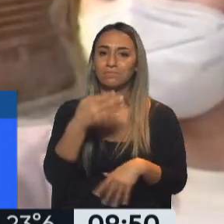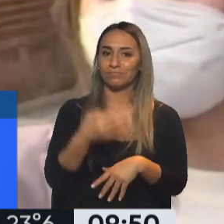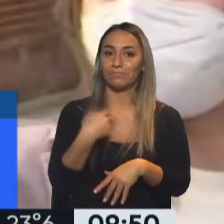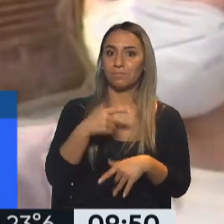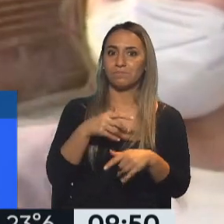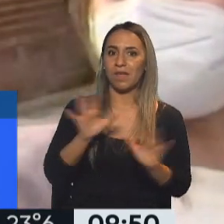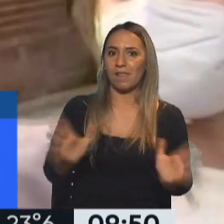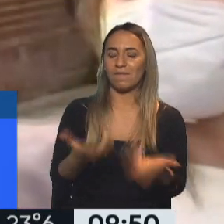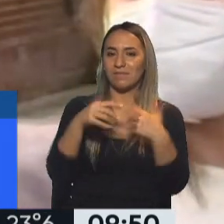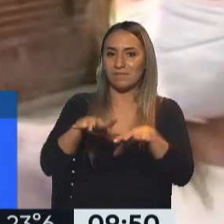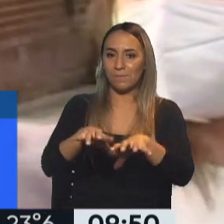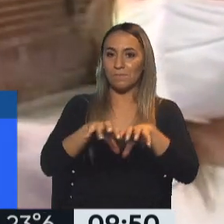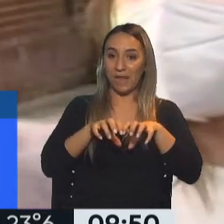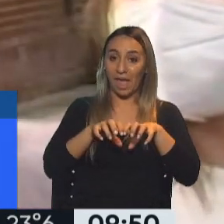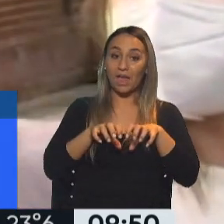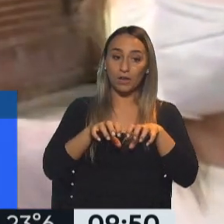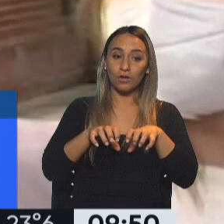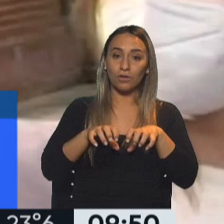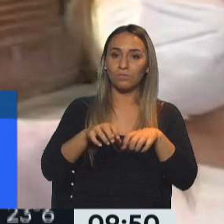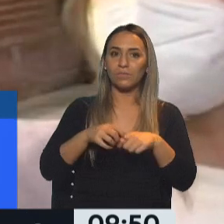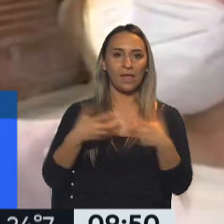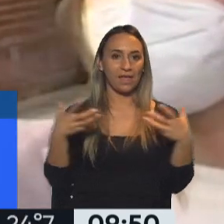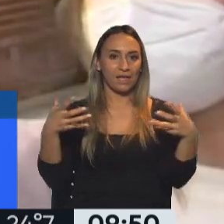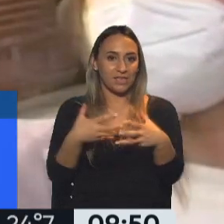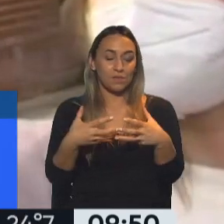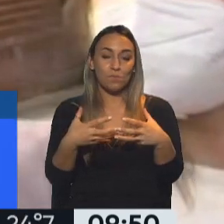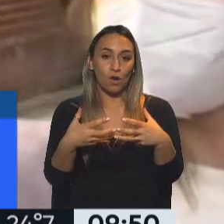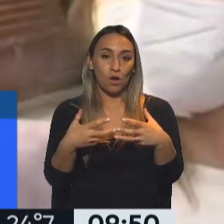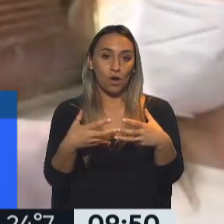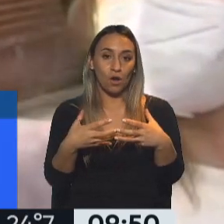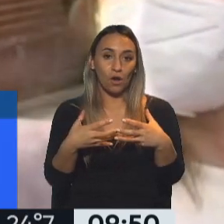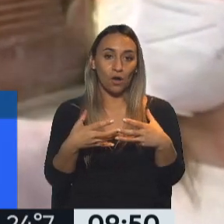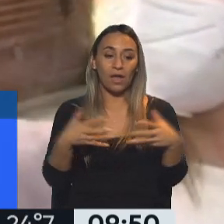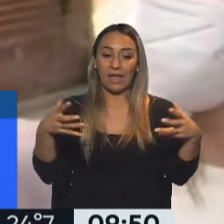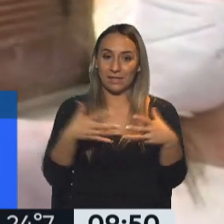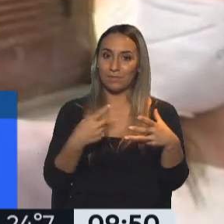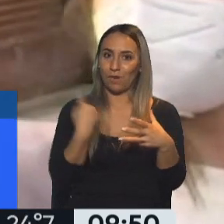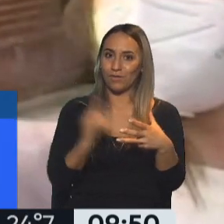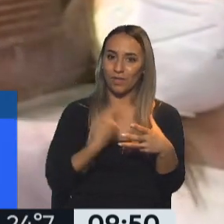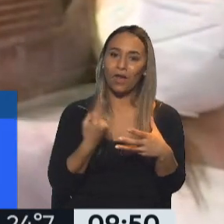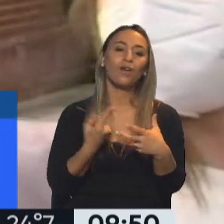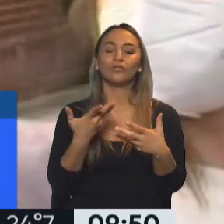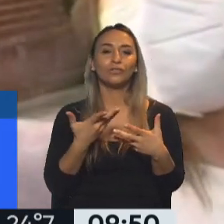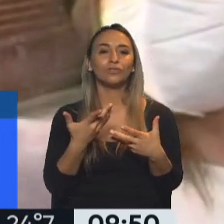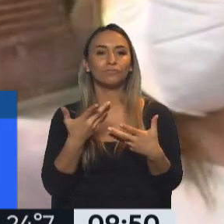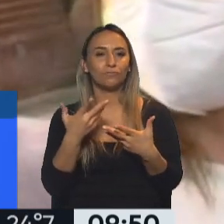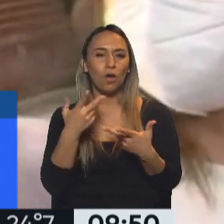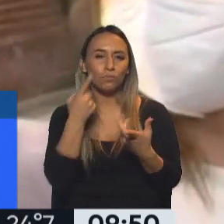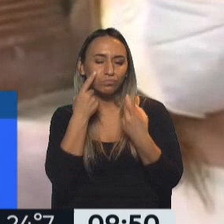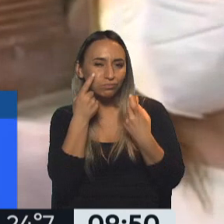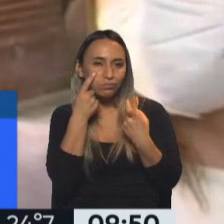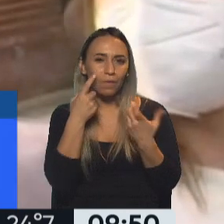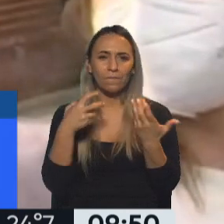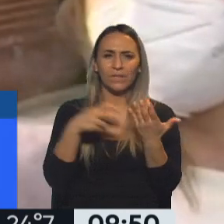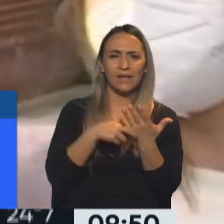muy temprano. Hemos repasado con todo el equipo, digamos, el armado de las mesas, la fiscalización.